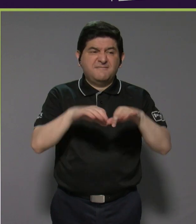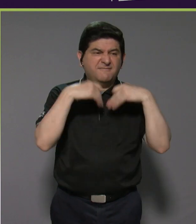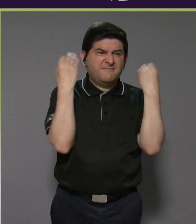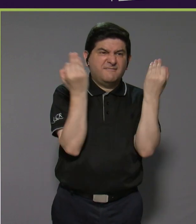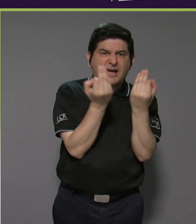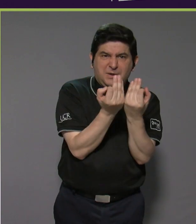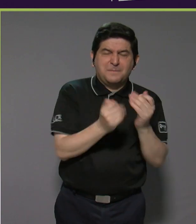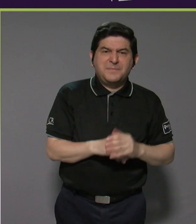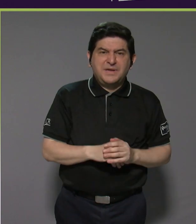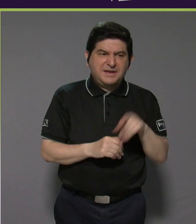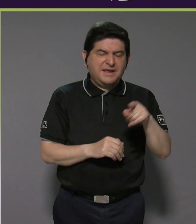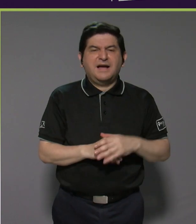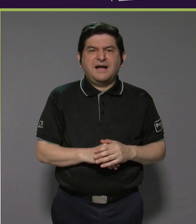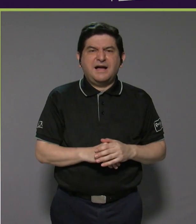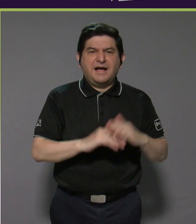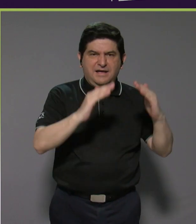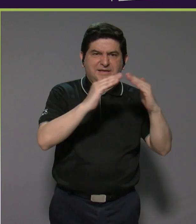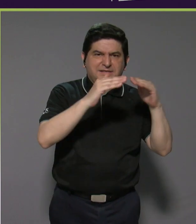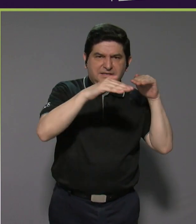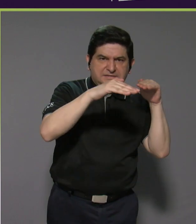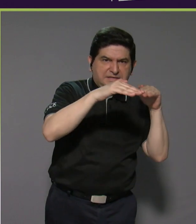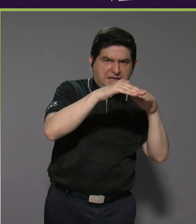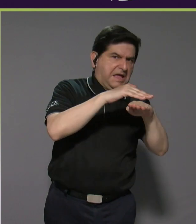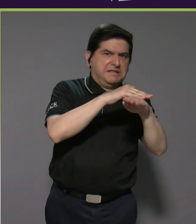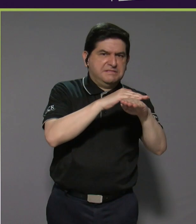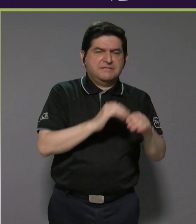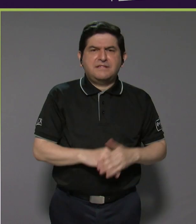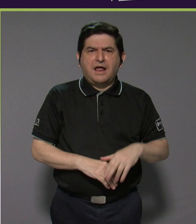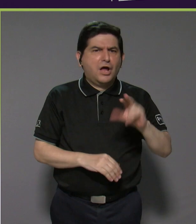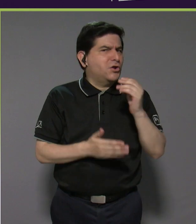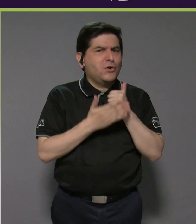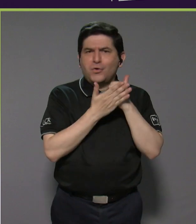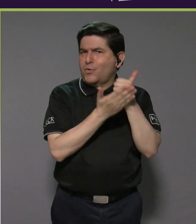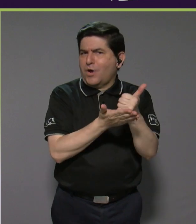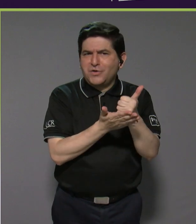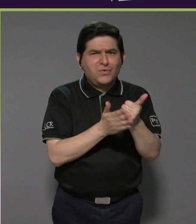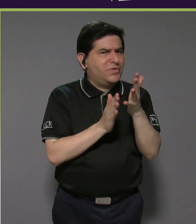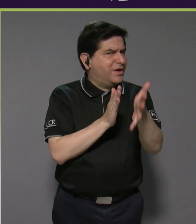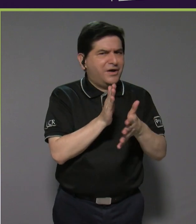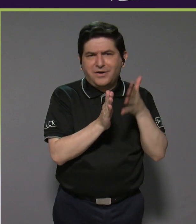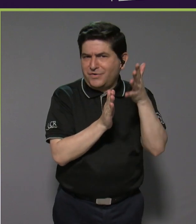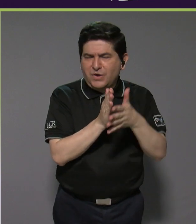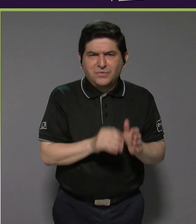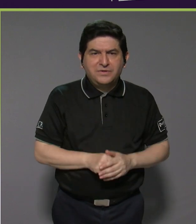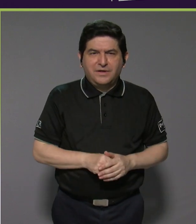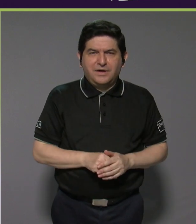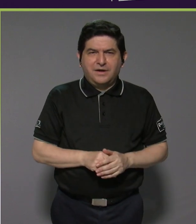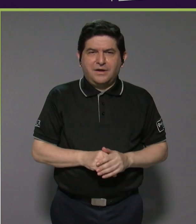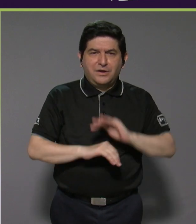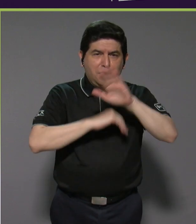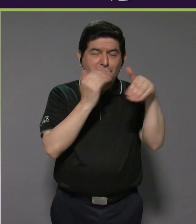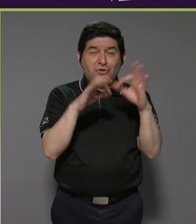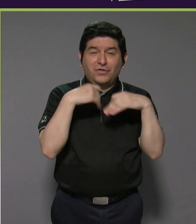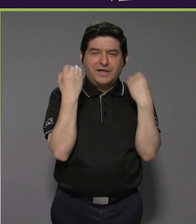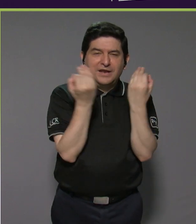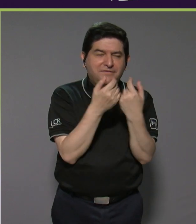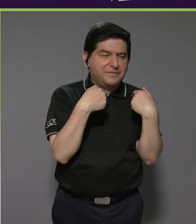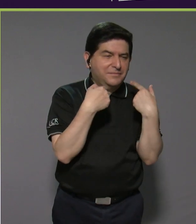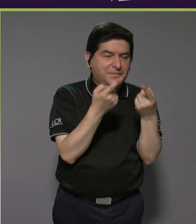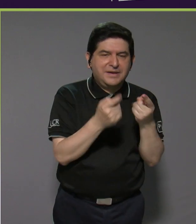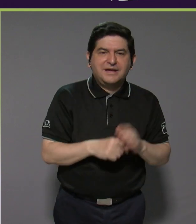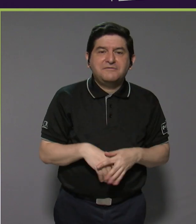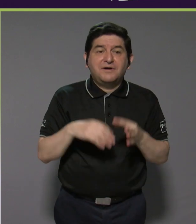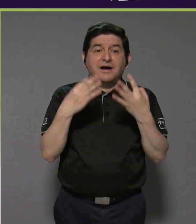familiares entran al domicilio, no para ayudar, no para cuidar, sino con toda la familia para venir